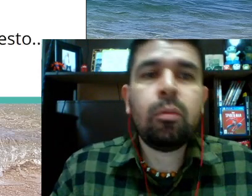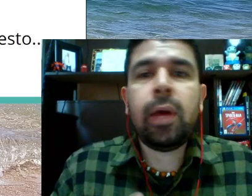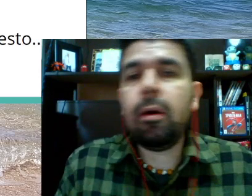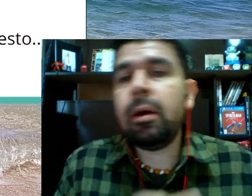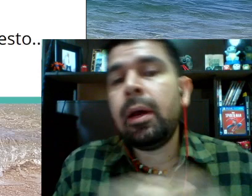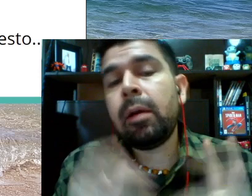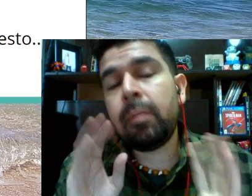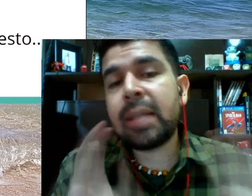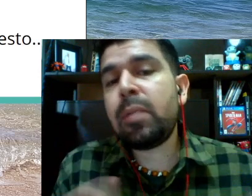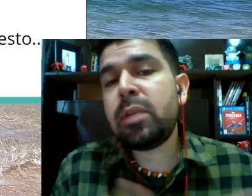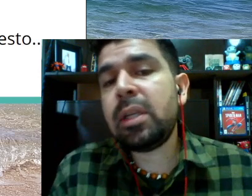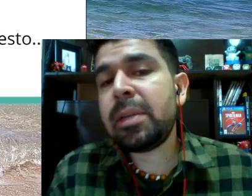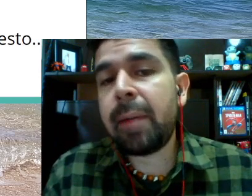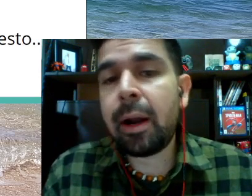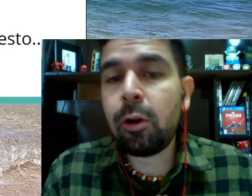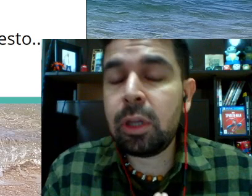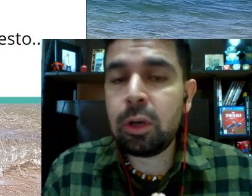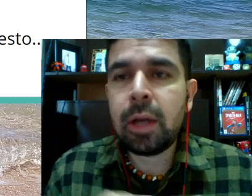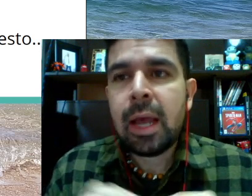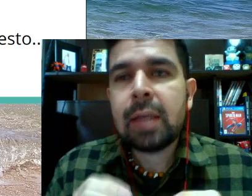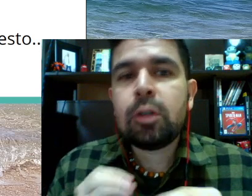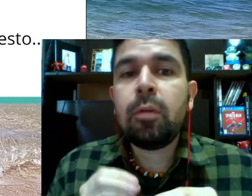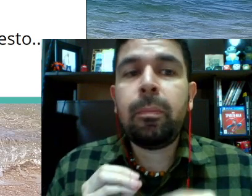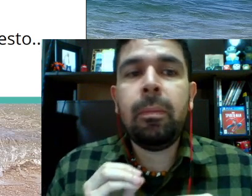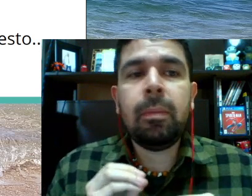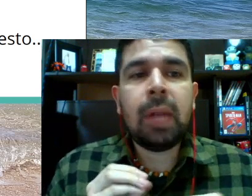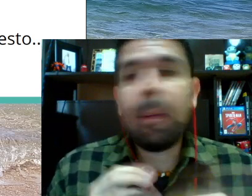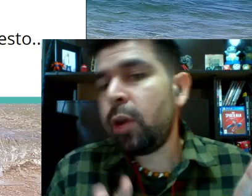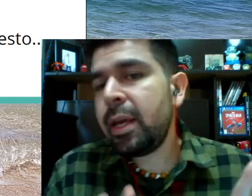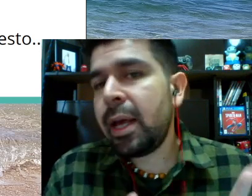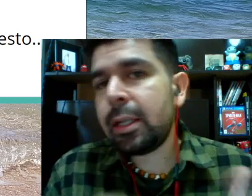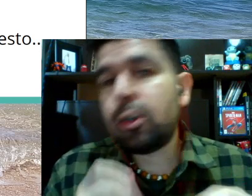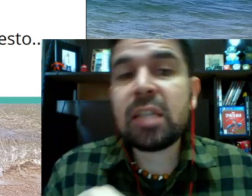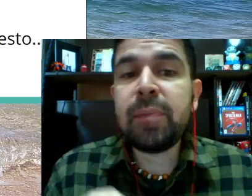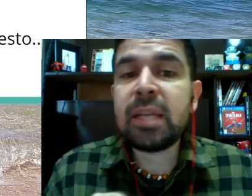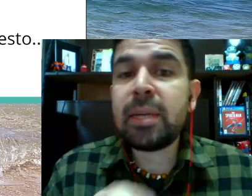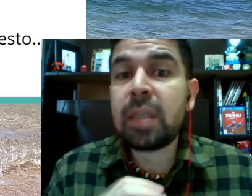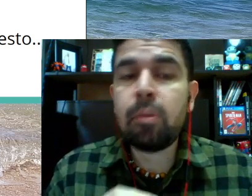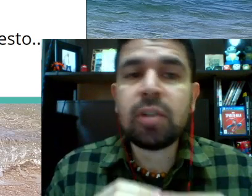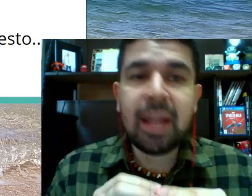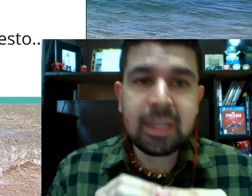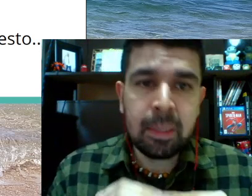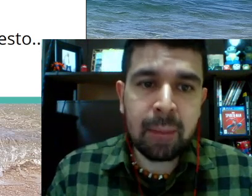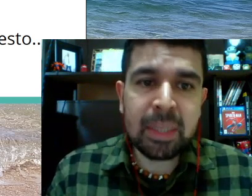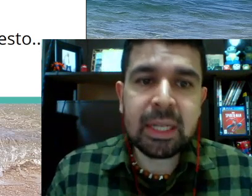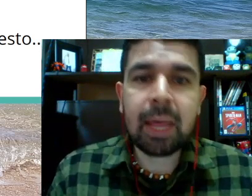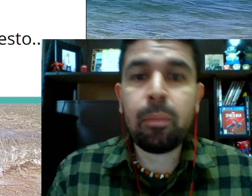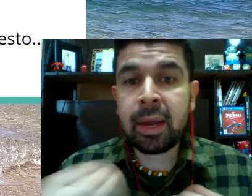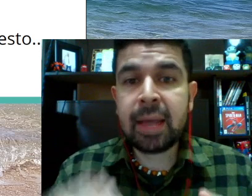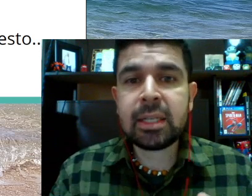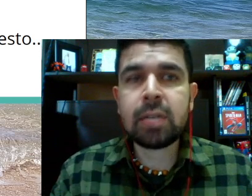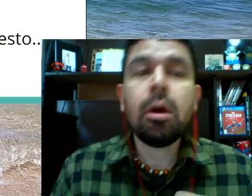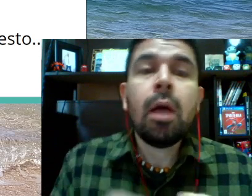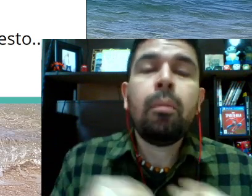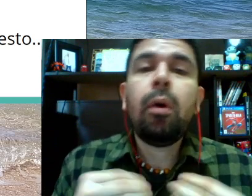bueno las diapositivas que verán a continuación son la mayoría son las mismas que vimos la semana pasada porque